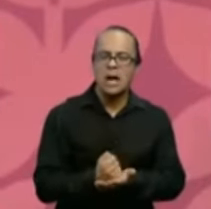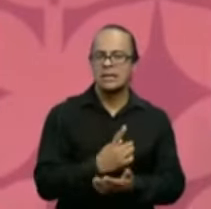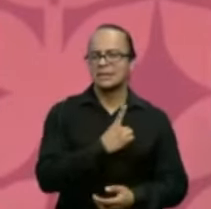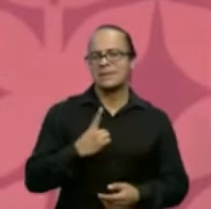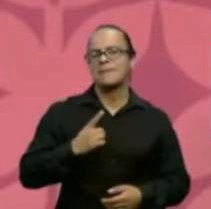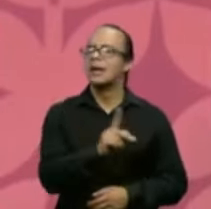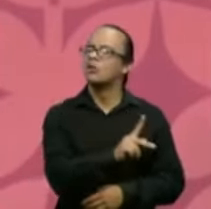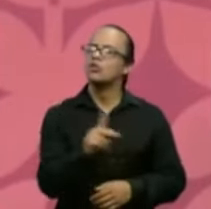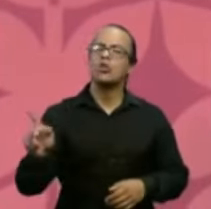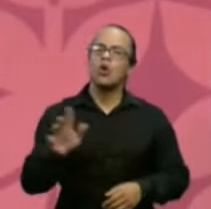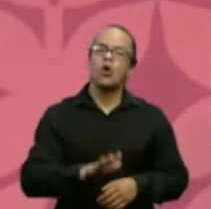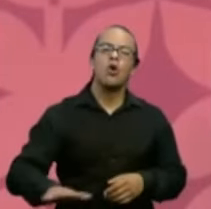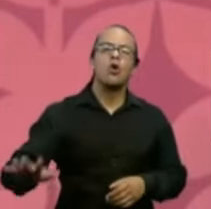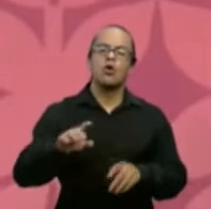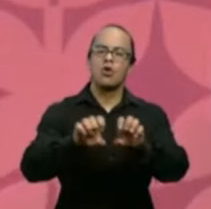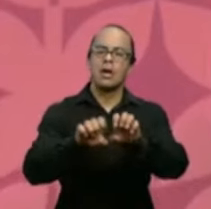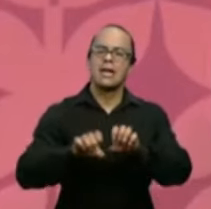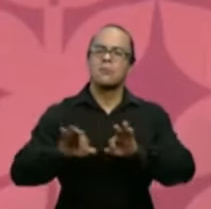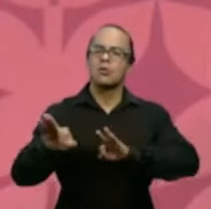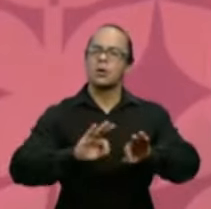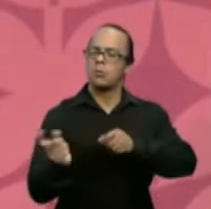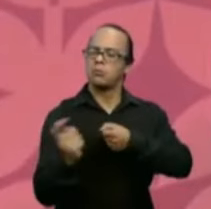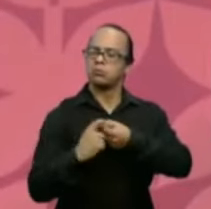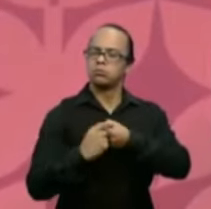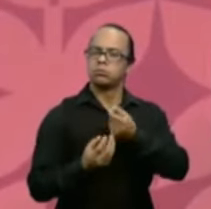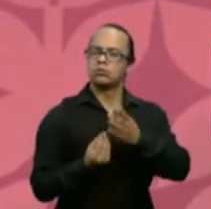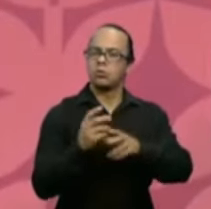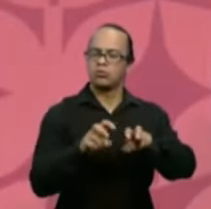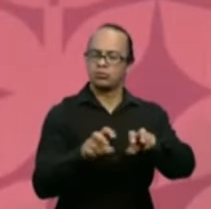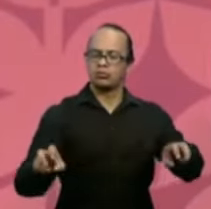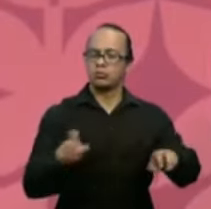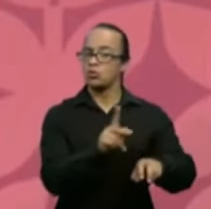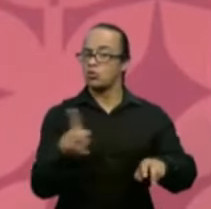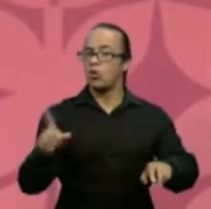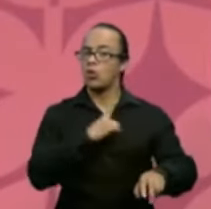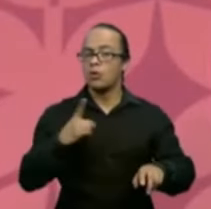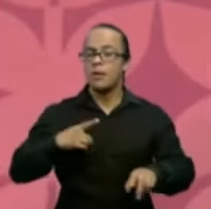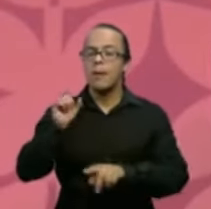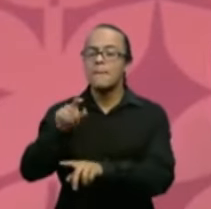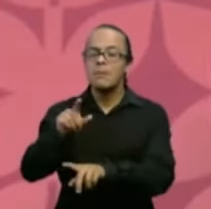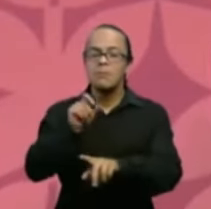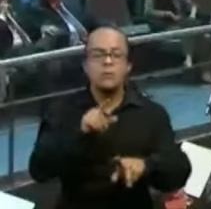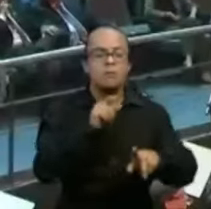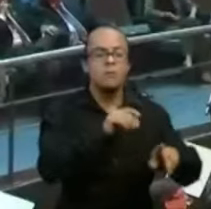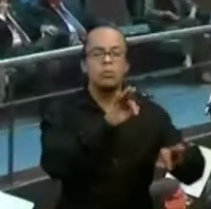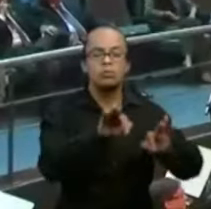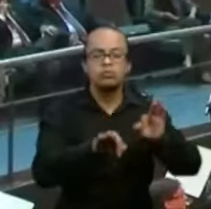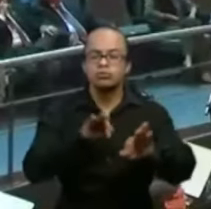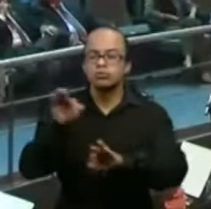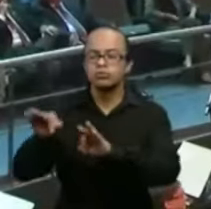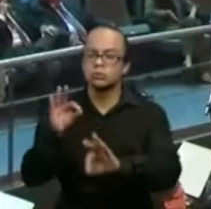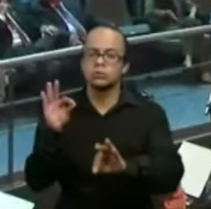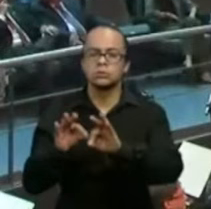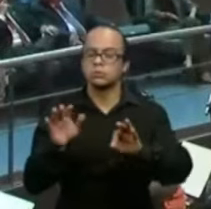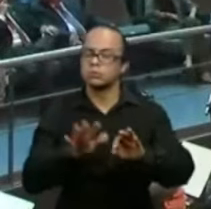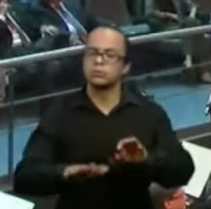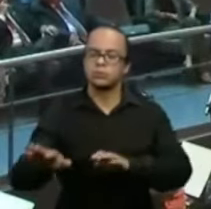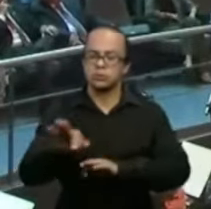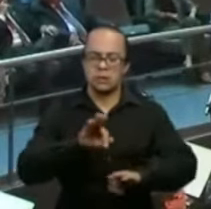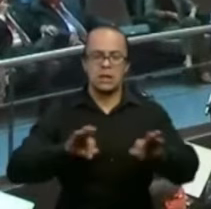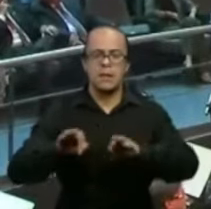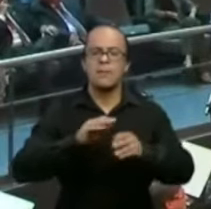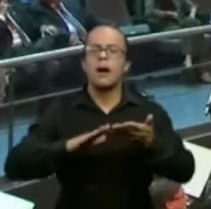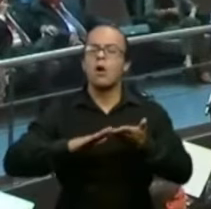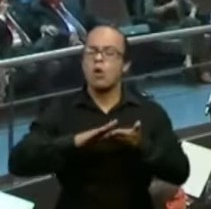los que integren el nuevo gabinete que hagan lo mismo en sus respectivas áreas, que trabajen con austeridad,